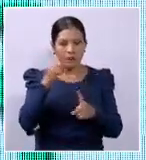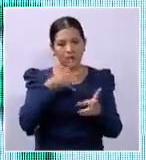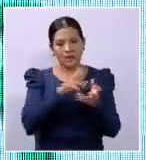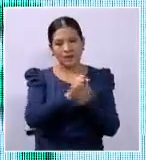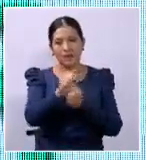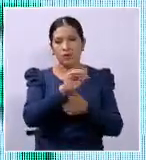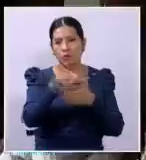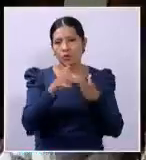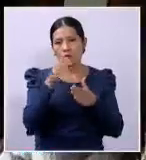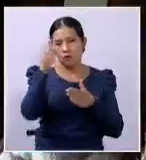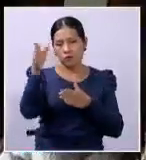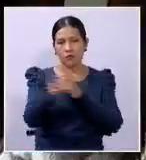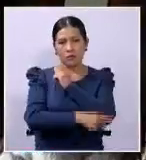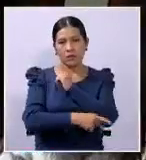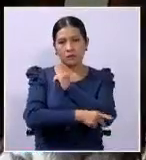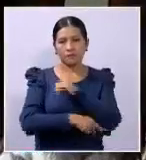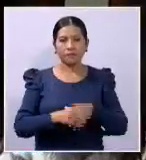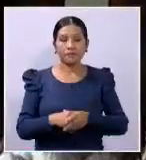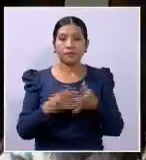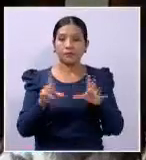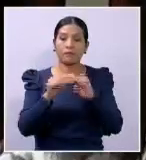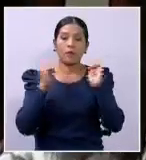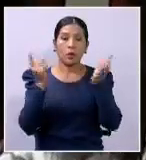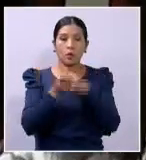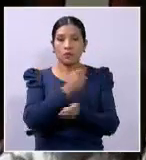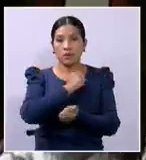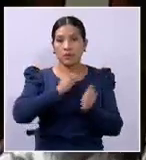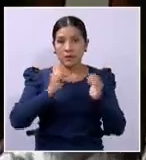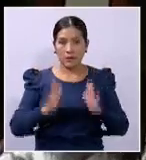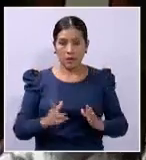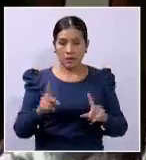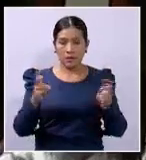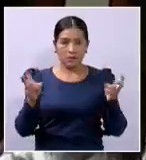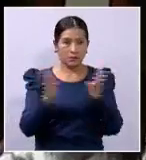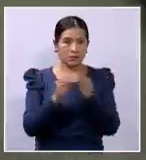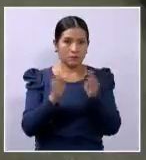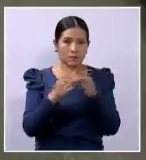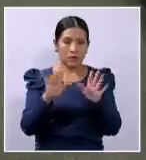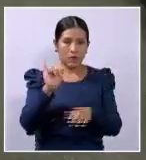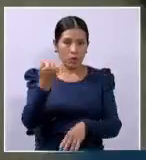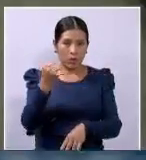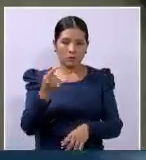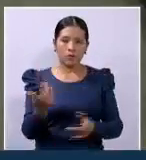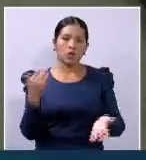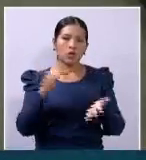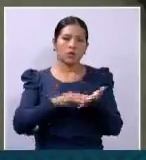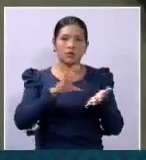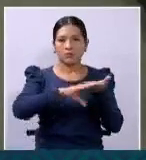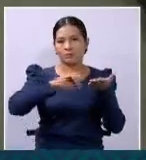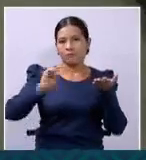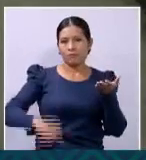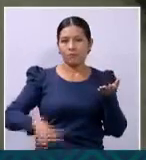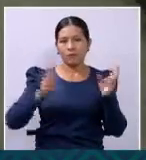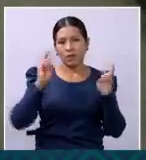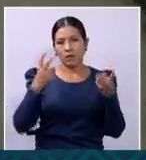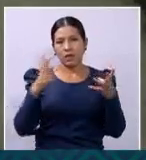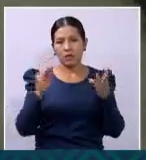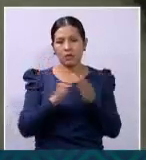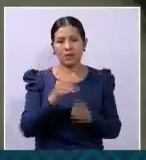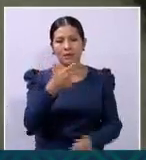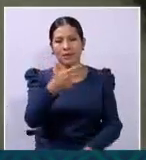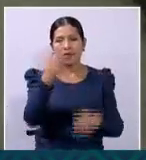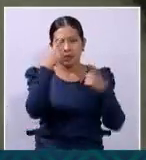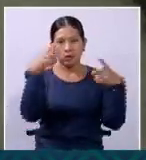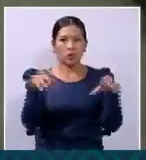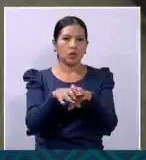país. La Cámara de Senadores en la sesión de este jueves volvió a excluir la aprobación de los 3 contratos